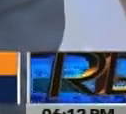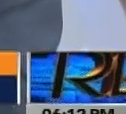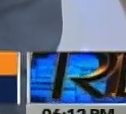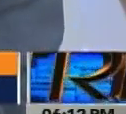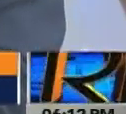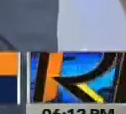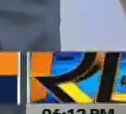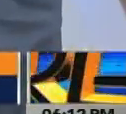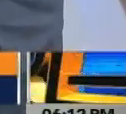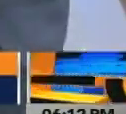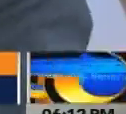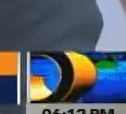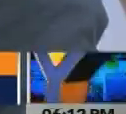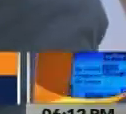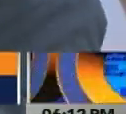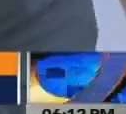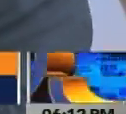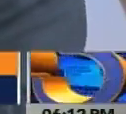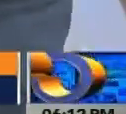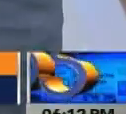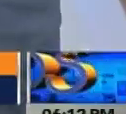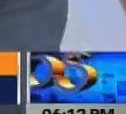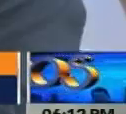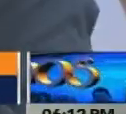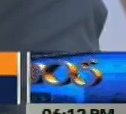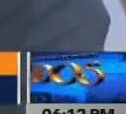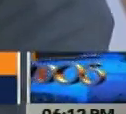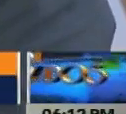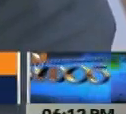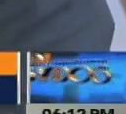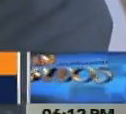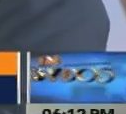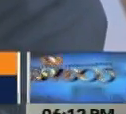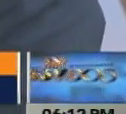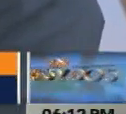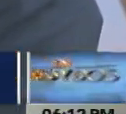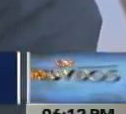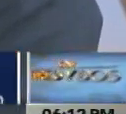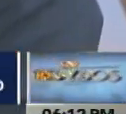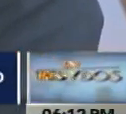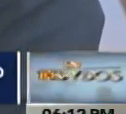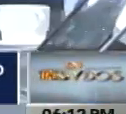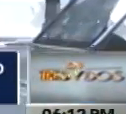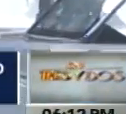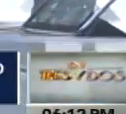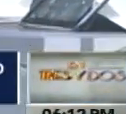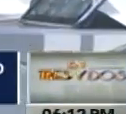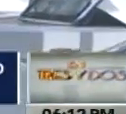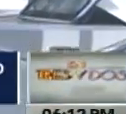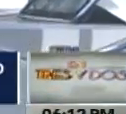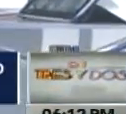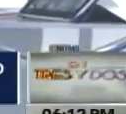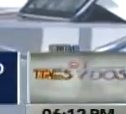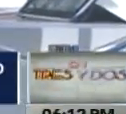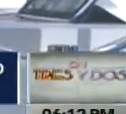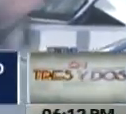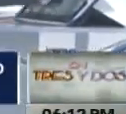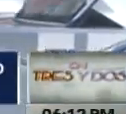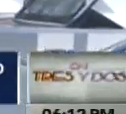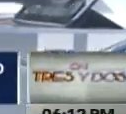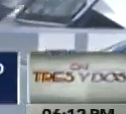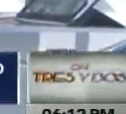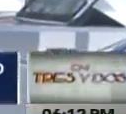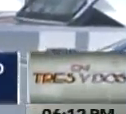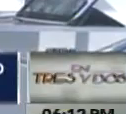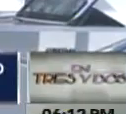la fragilidad de la postura de la oposición en la mesa de diálogo. Los 10 días, señor Sánchez, ¿por qué 10 días? Sí, fíjense, varias cosas, ¿no? ¿Por qué